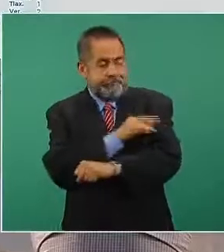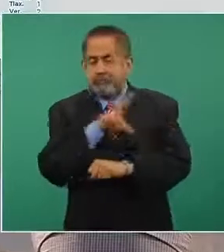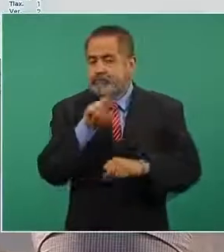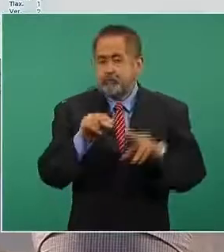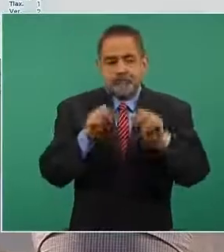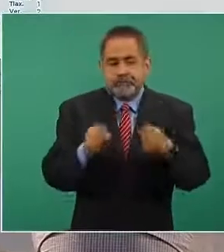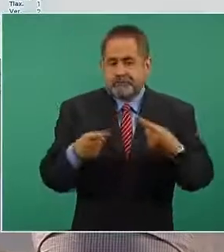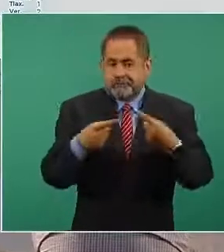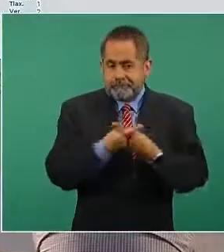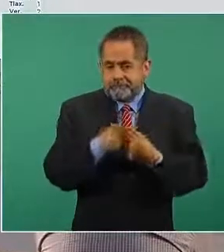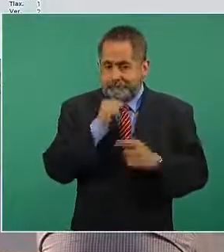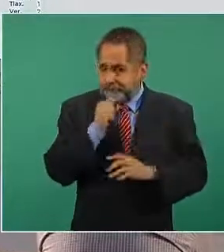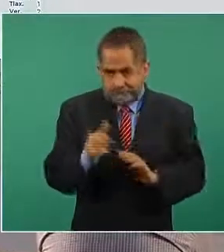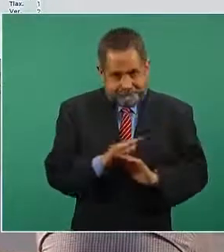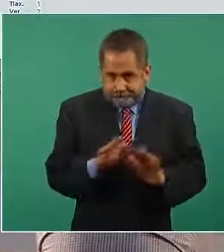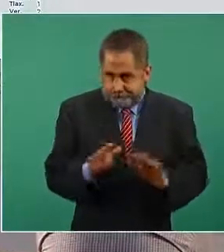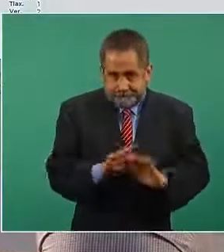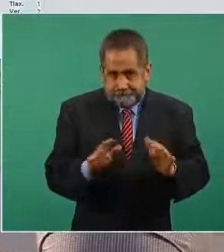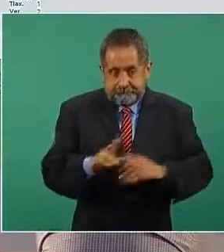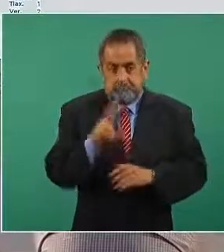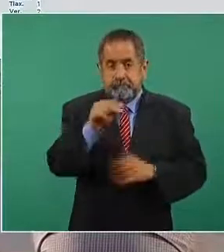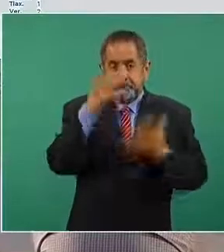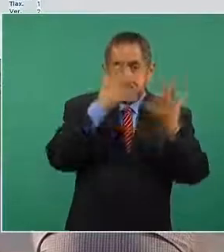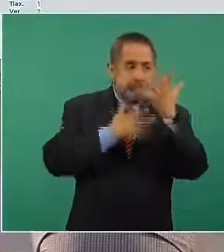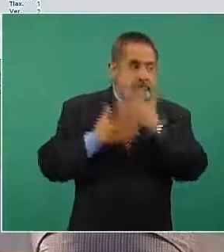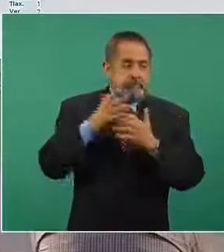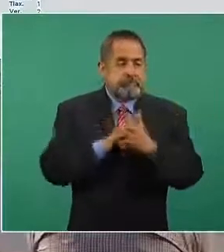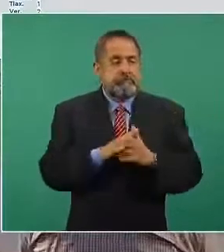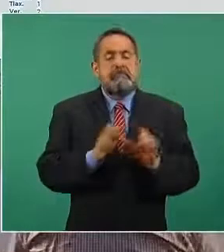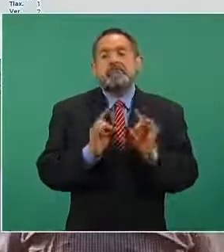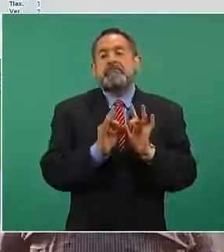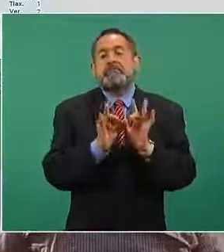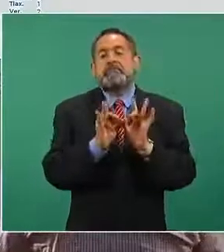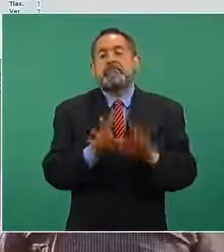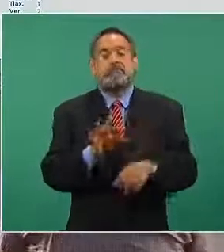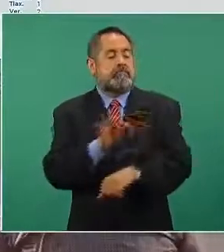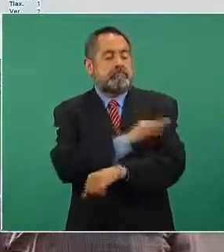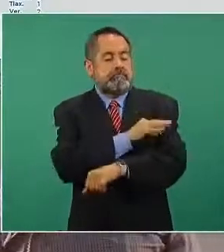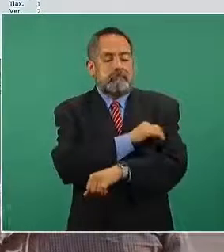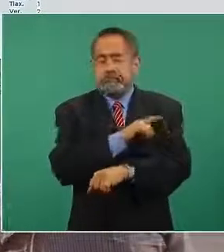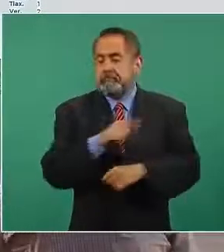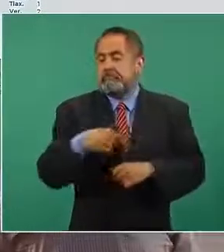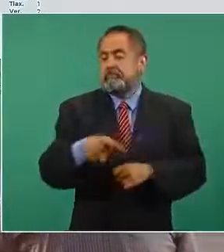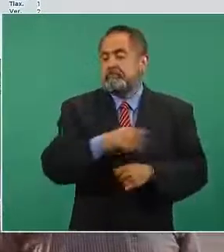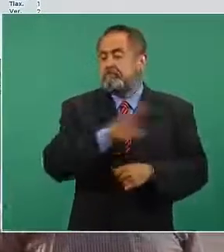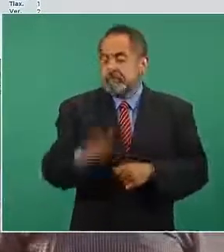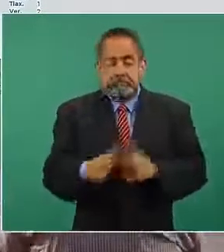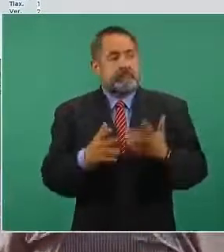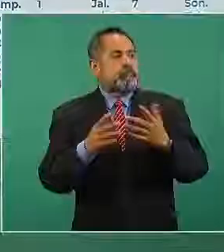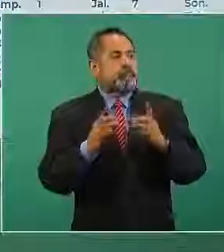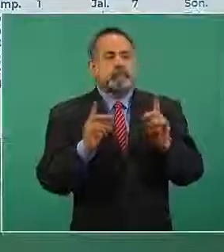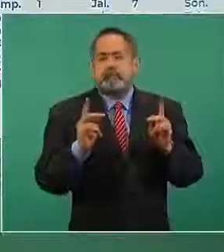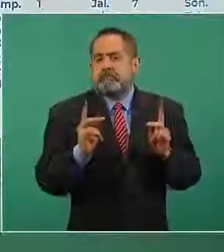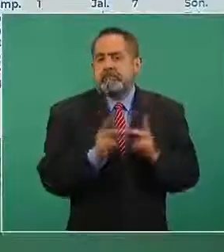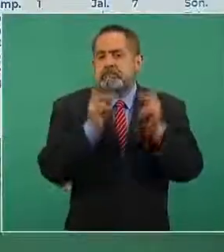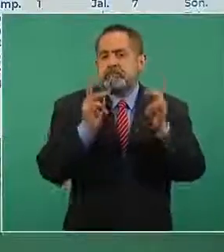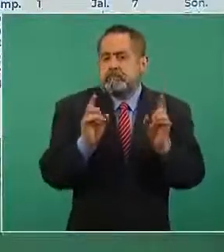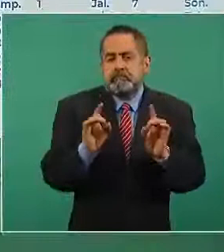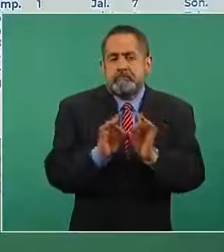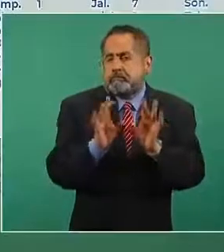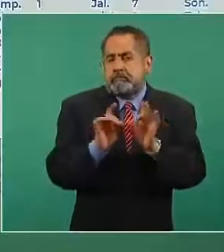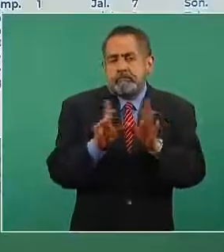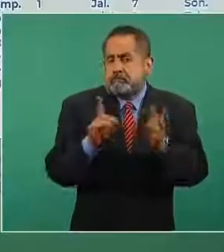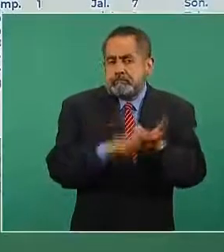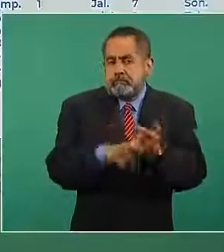debe confundirse la circunstancia en donde coinciden temporalmente una muerte por otras causas con la aplicación